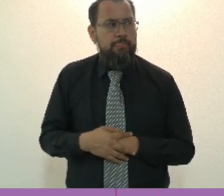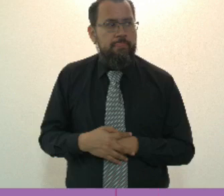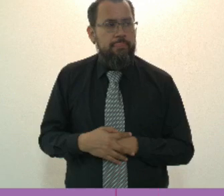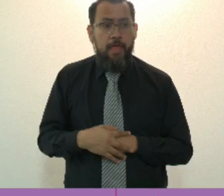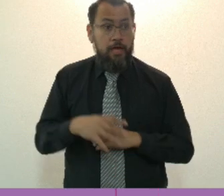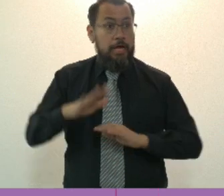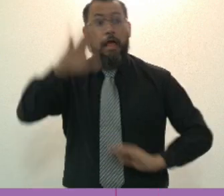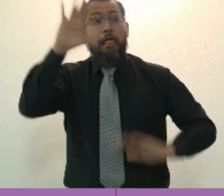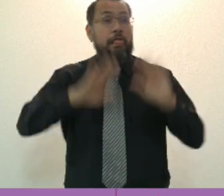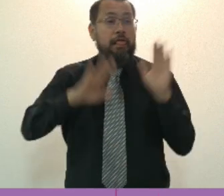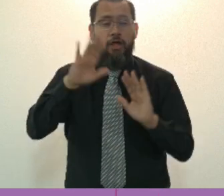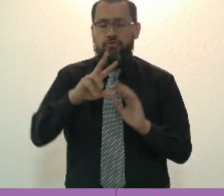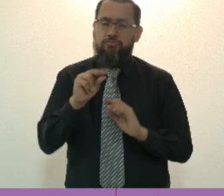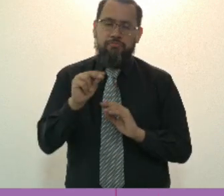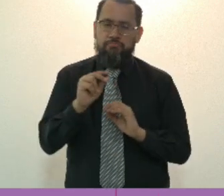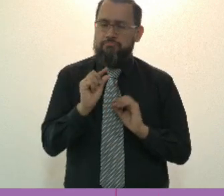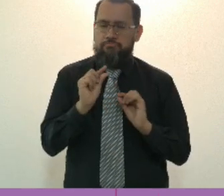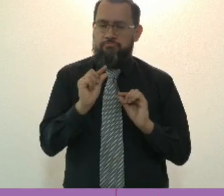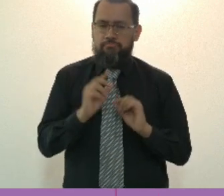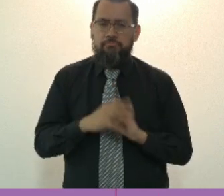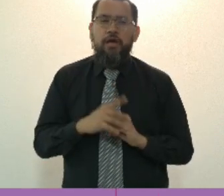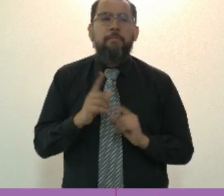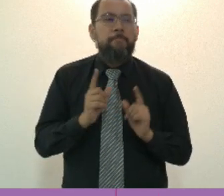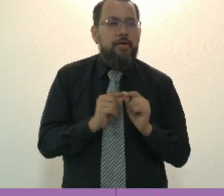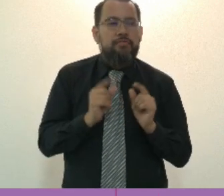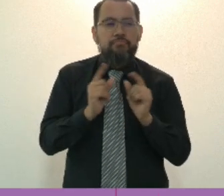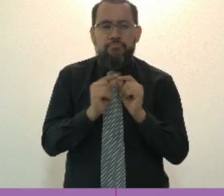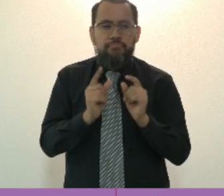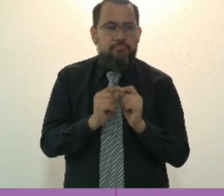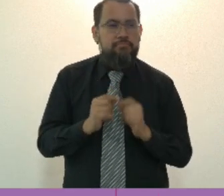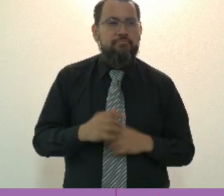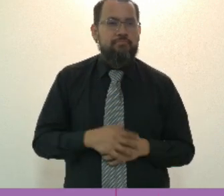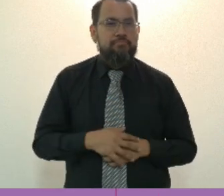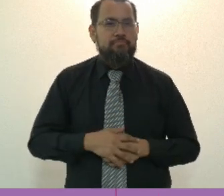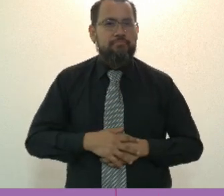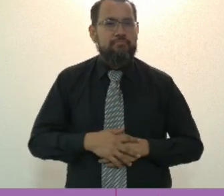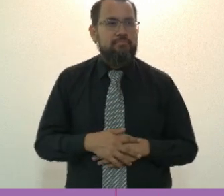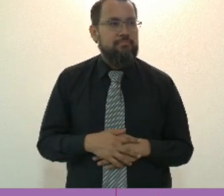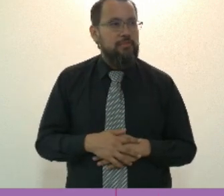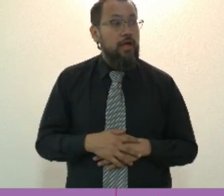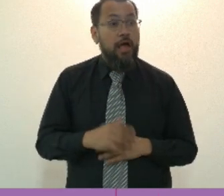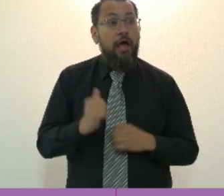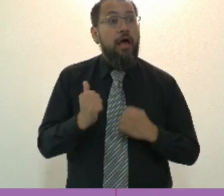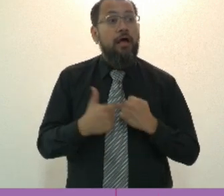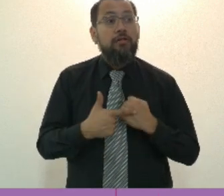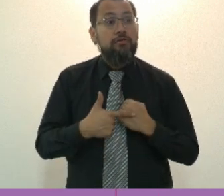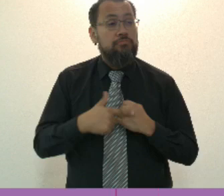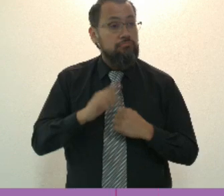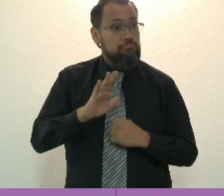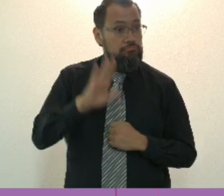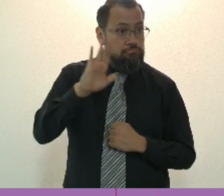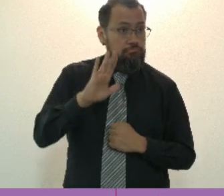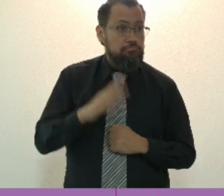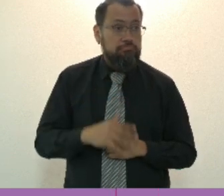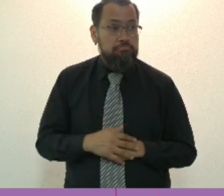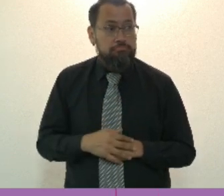No se amontonen, por favor, de uno por uno, de una por una. ¿Algún comentario?